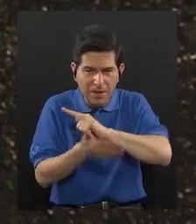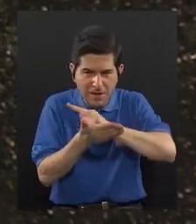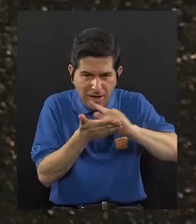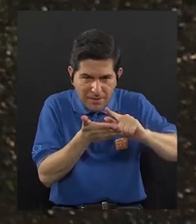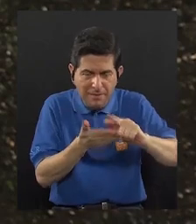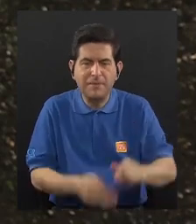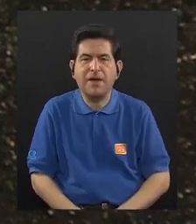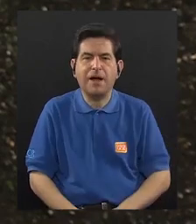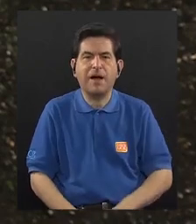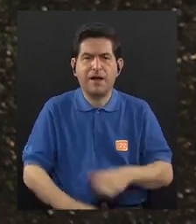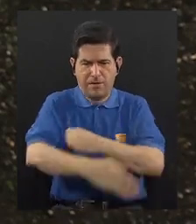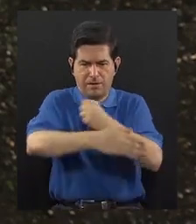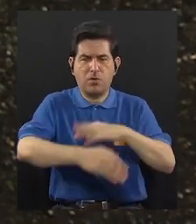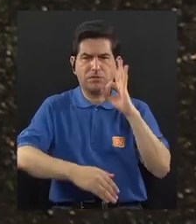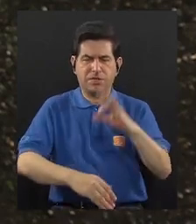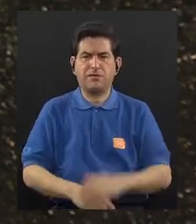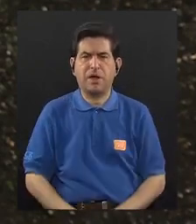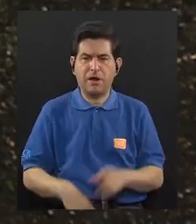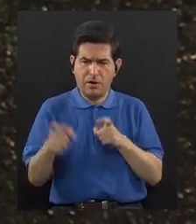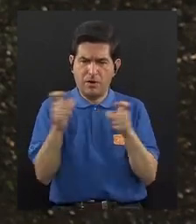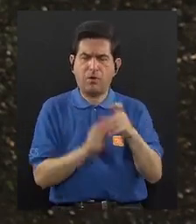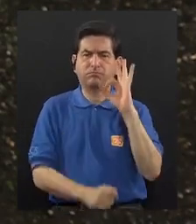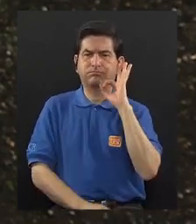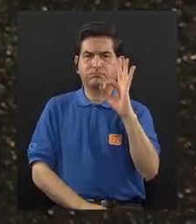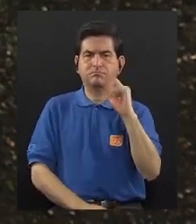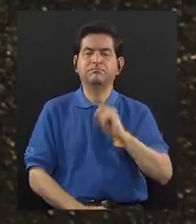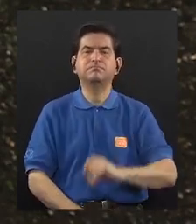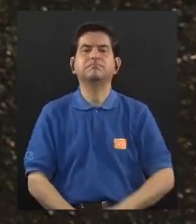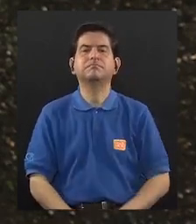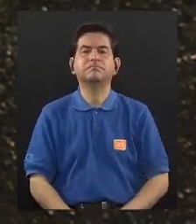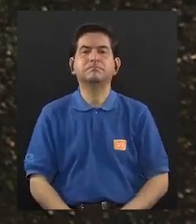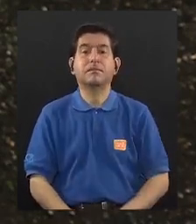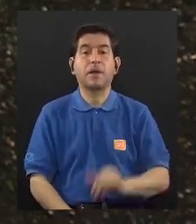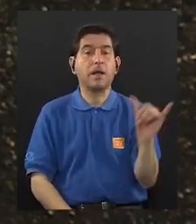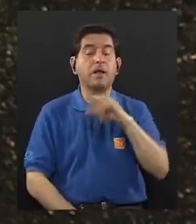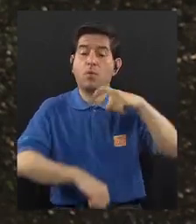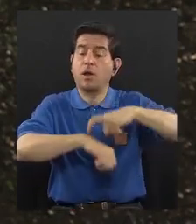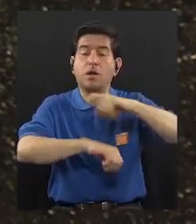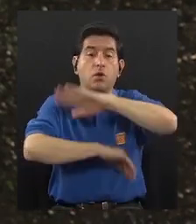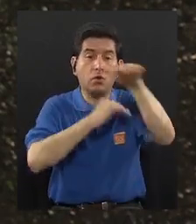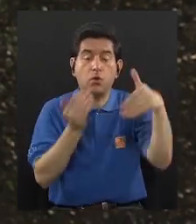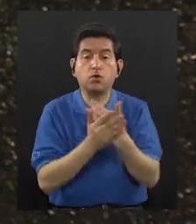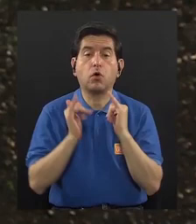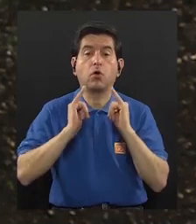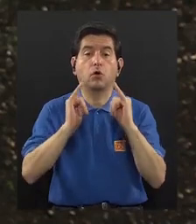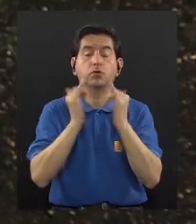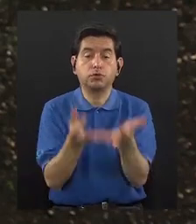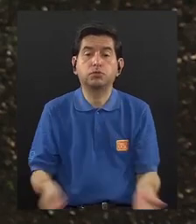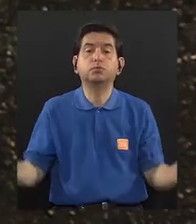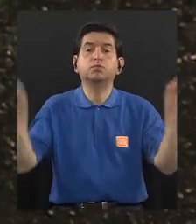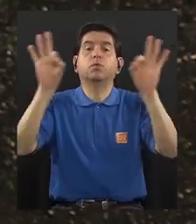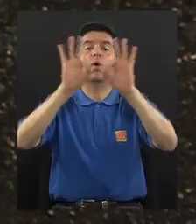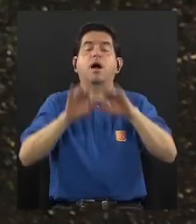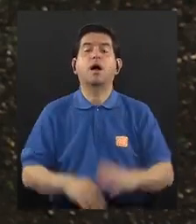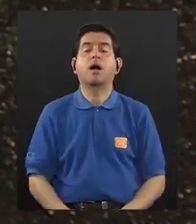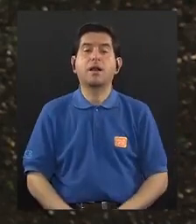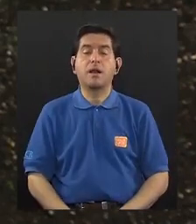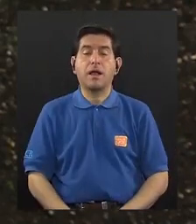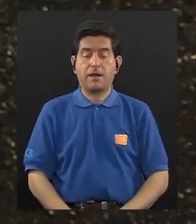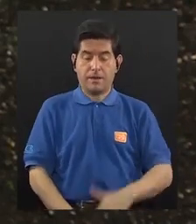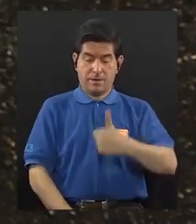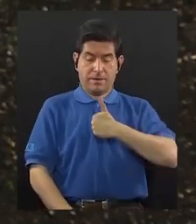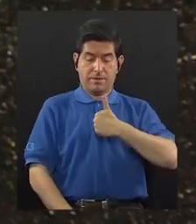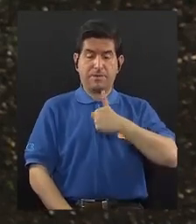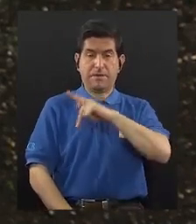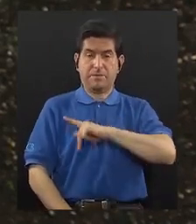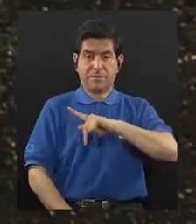cocinarlos bien manipularlos adecuadamente y al mismo tiempo porque todas son igualmente importantes es el cuidado